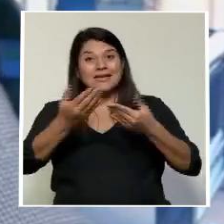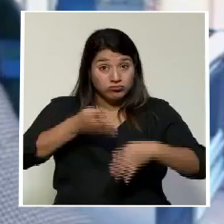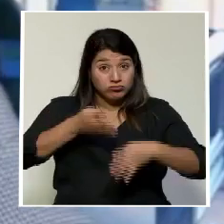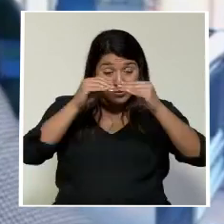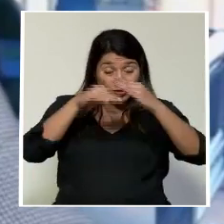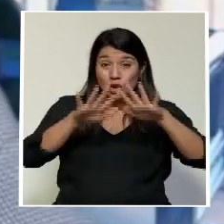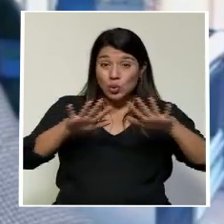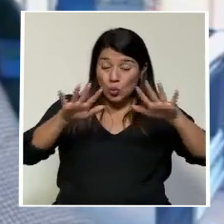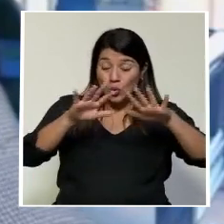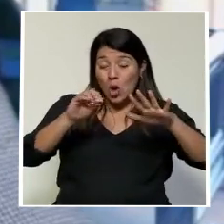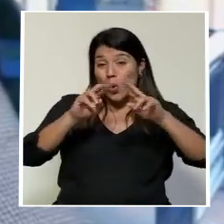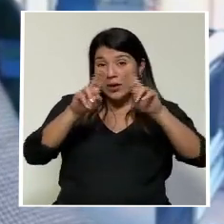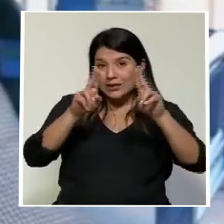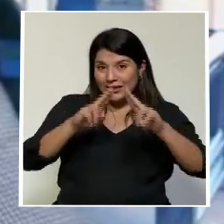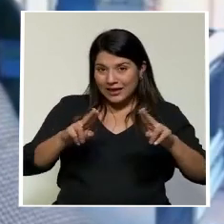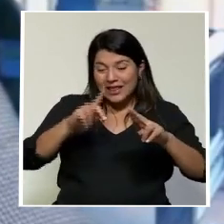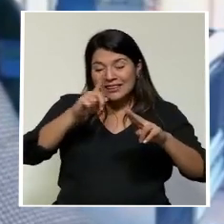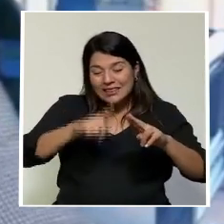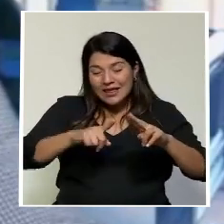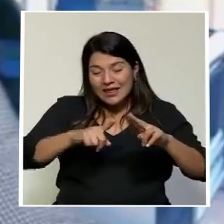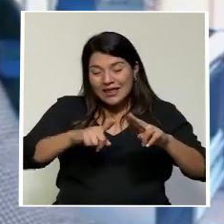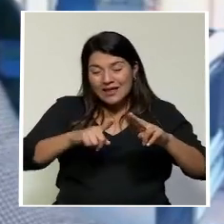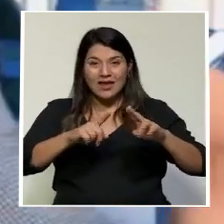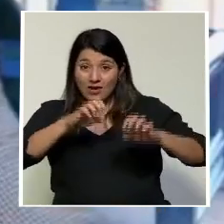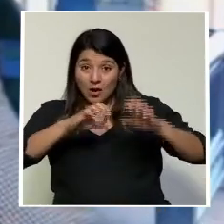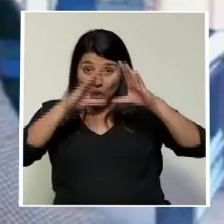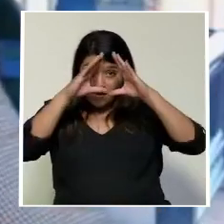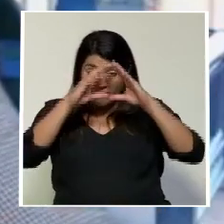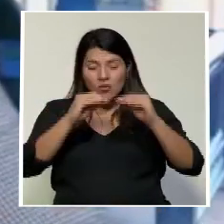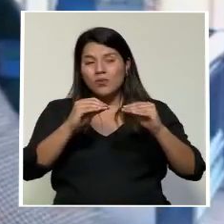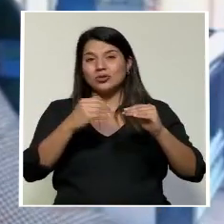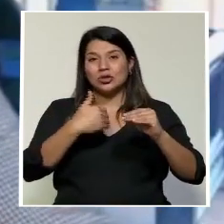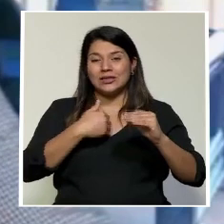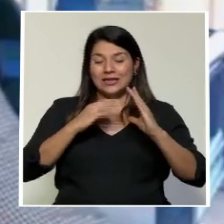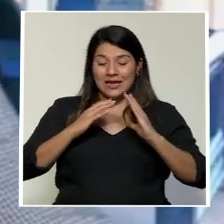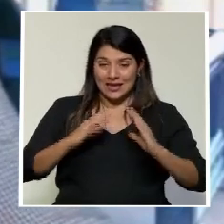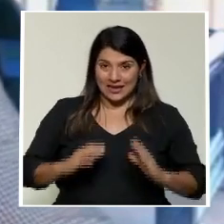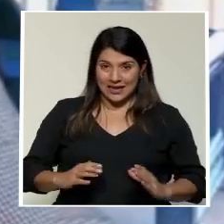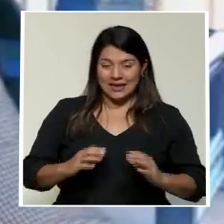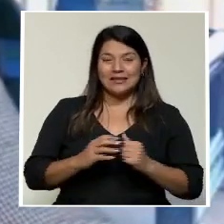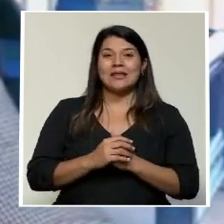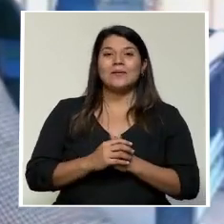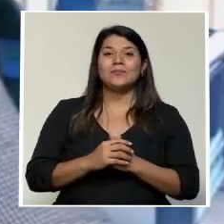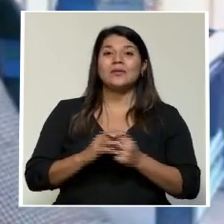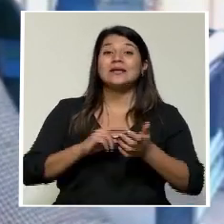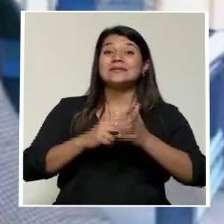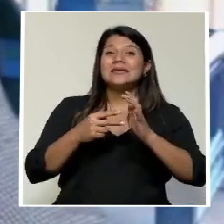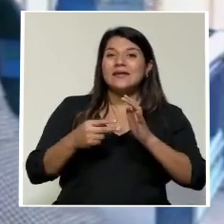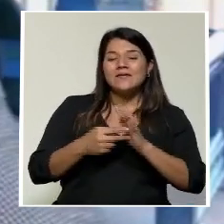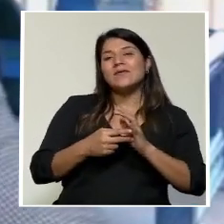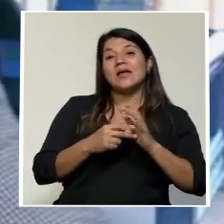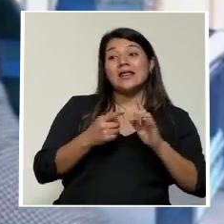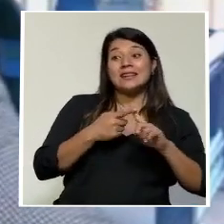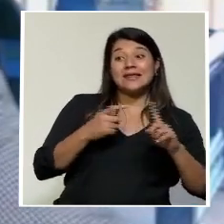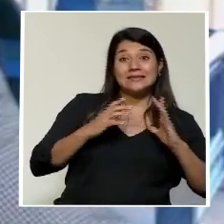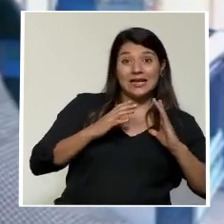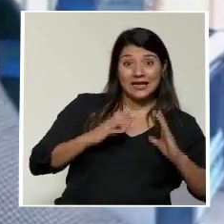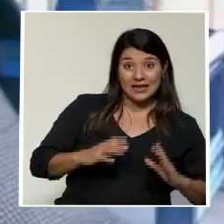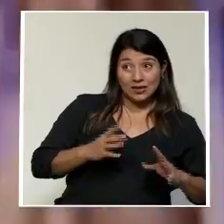los datos que están en tránsito cuando están viajando desde el cliente hasta la nube